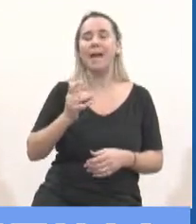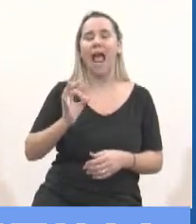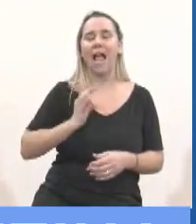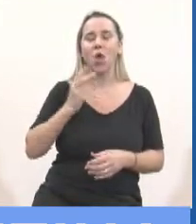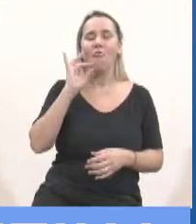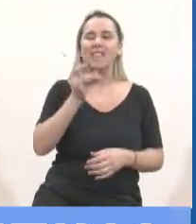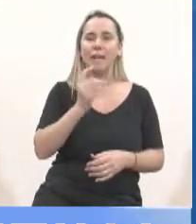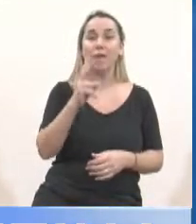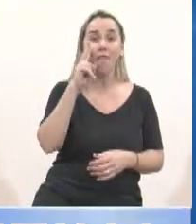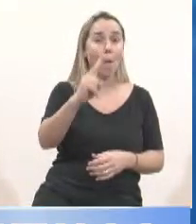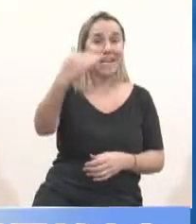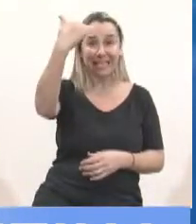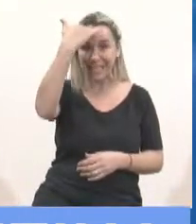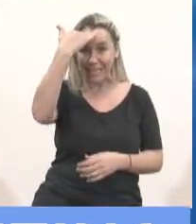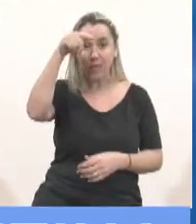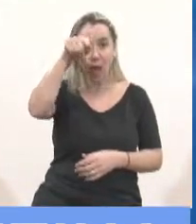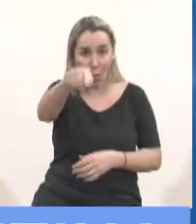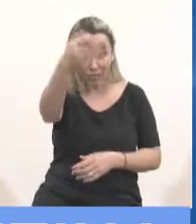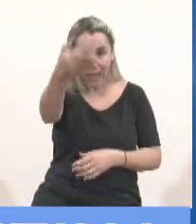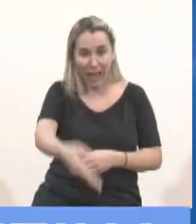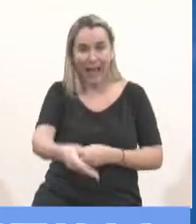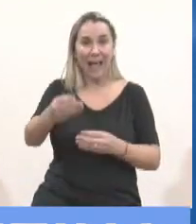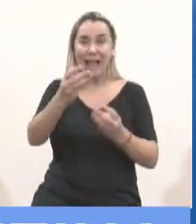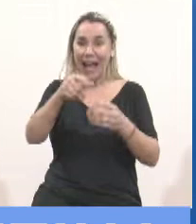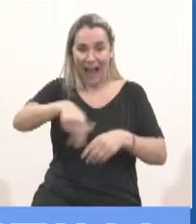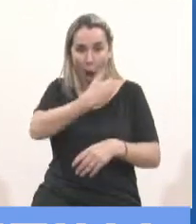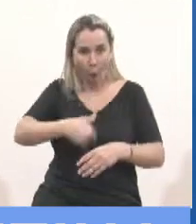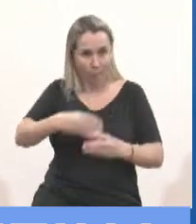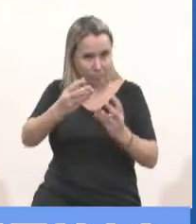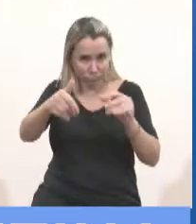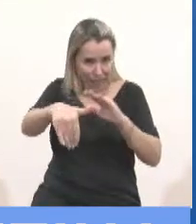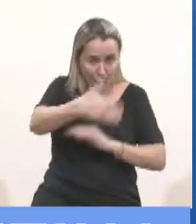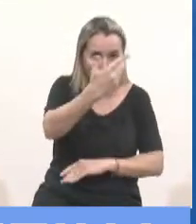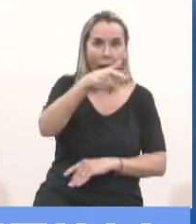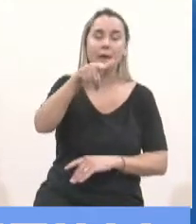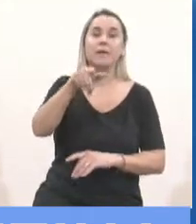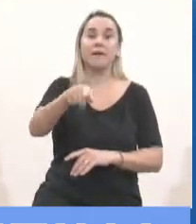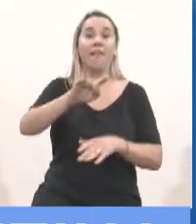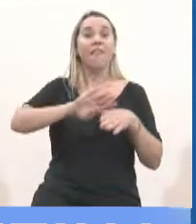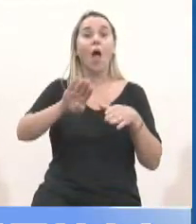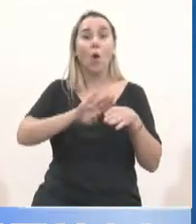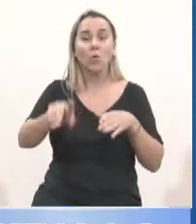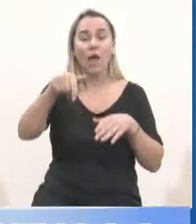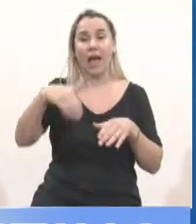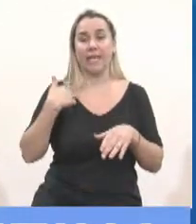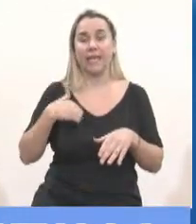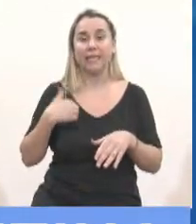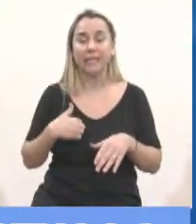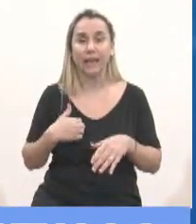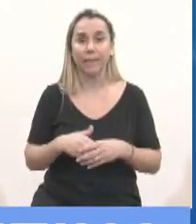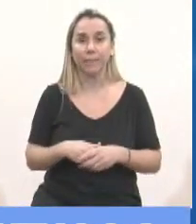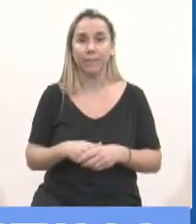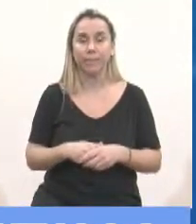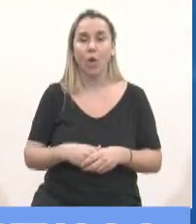2015, cuando usted se va del gobierno, esto quiero que quede bien sentado, la deuda argentina